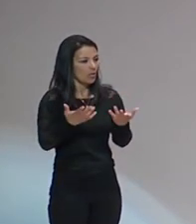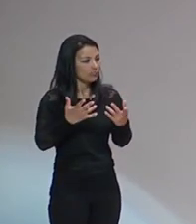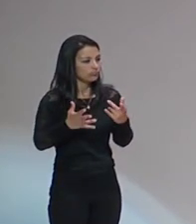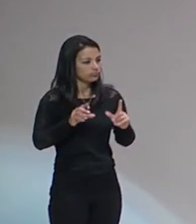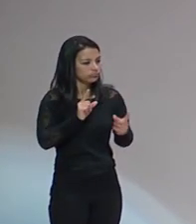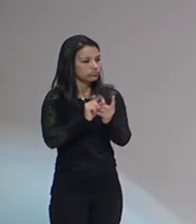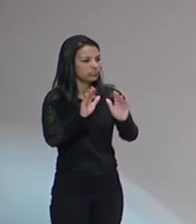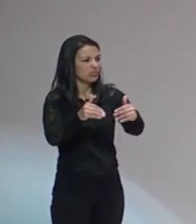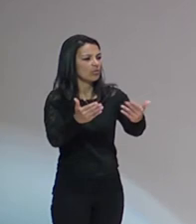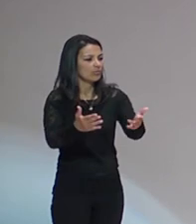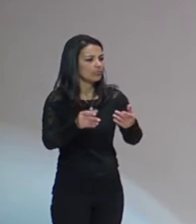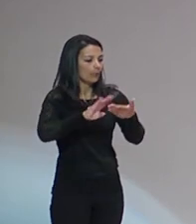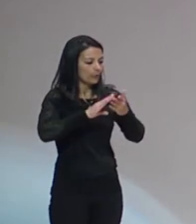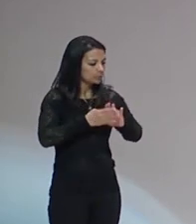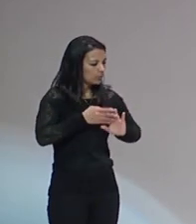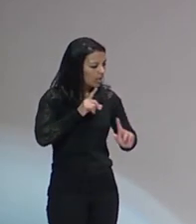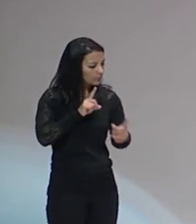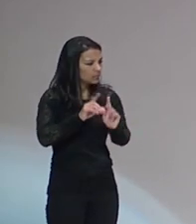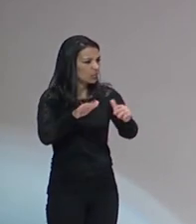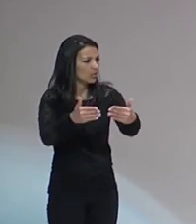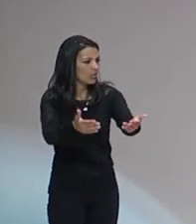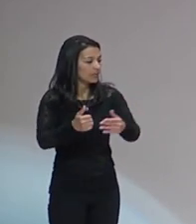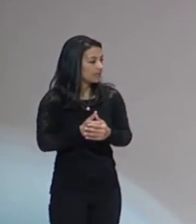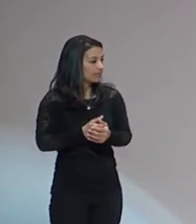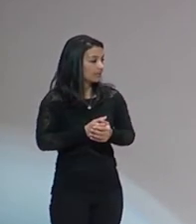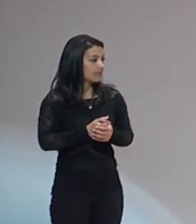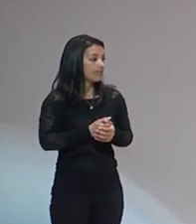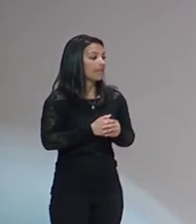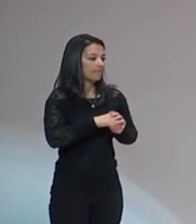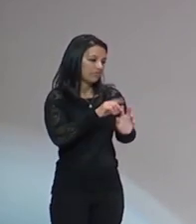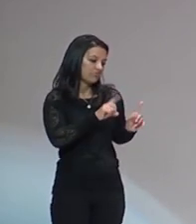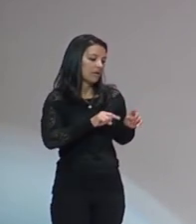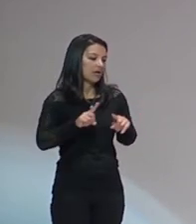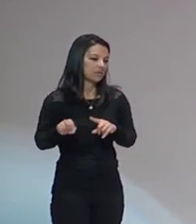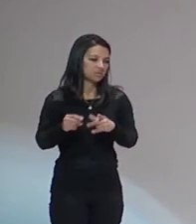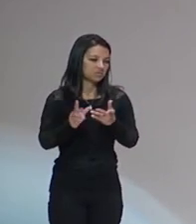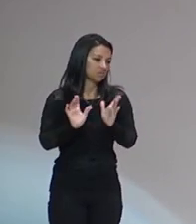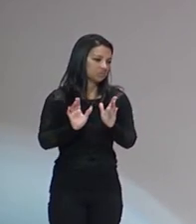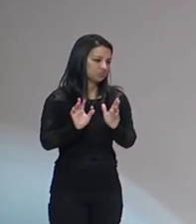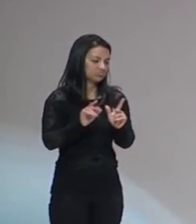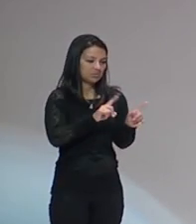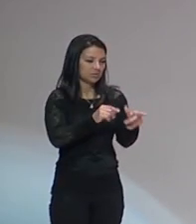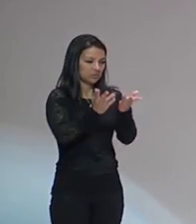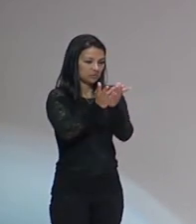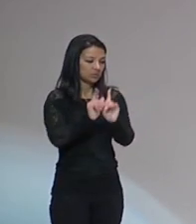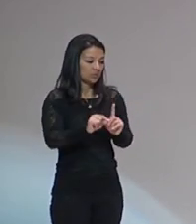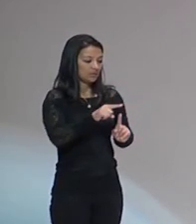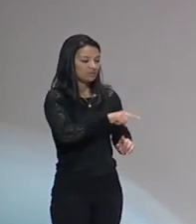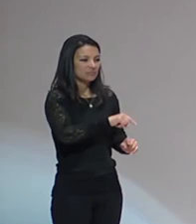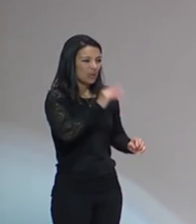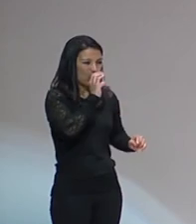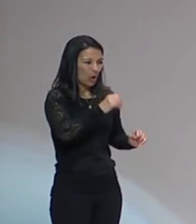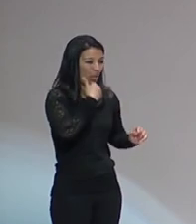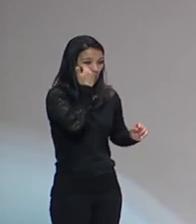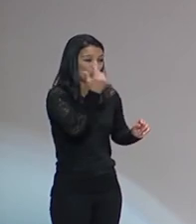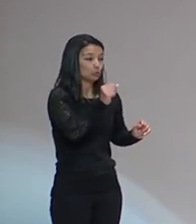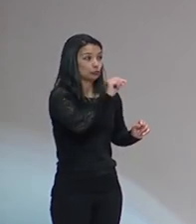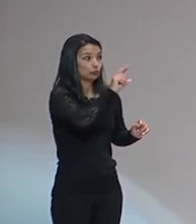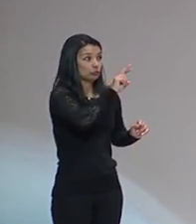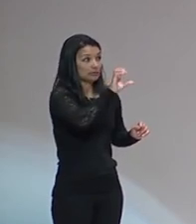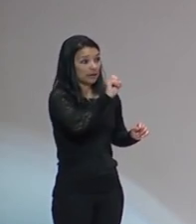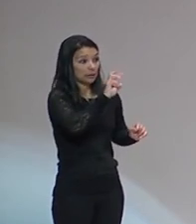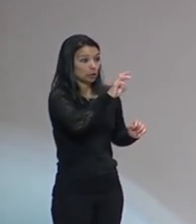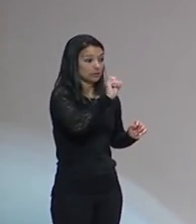las comunidades. Los chicos llegan y visitan a un señor de 80, 90 años. Este señor se